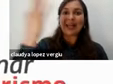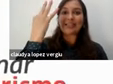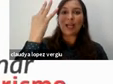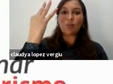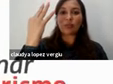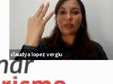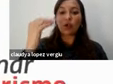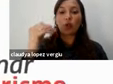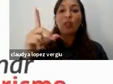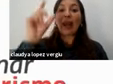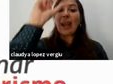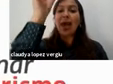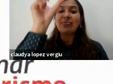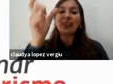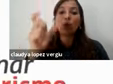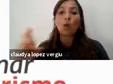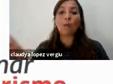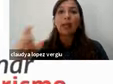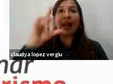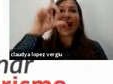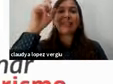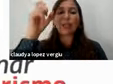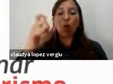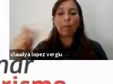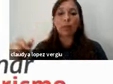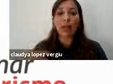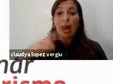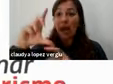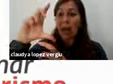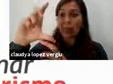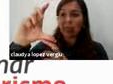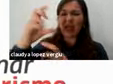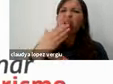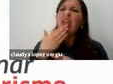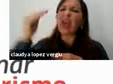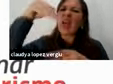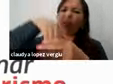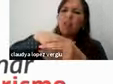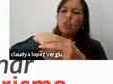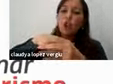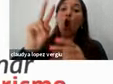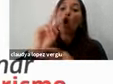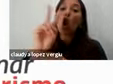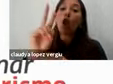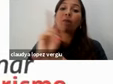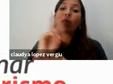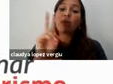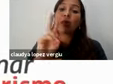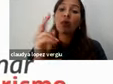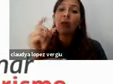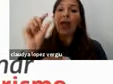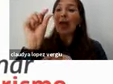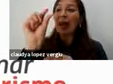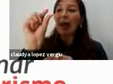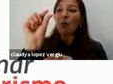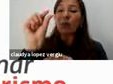de Latinoamericana. Entonces, esta latita contiene de color verdecito, contiene de clavo